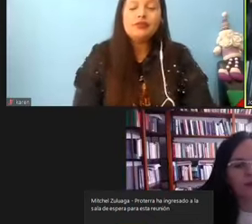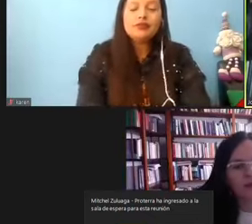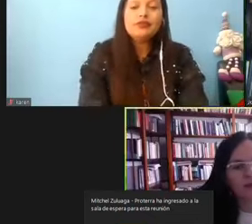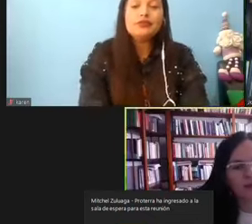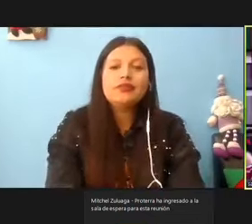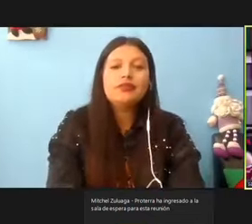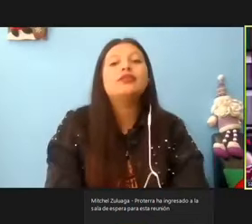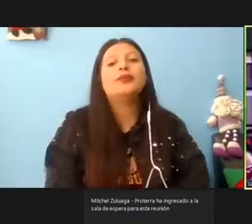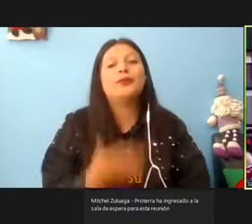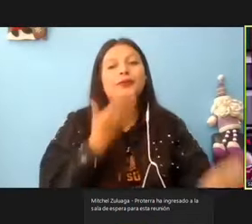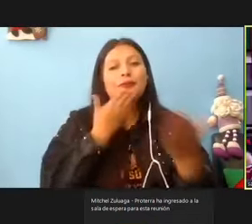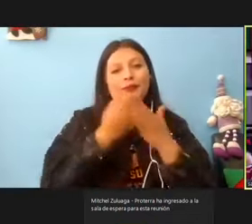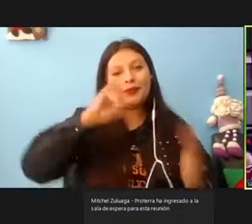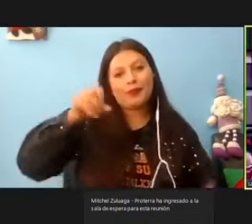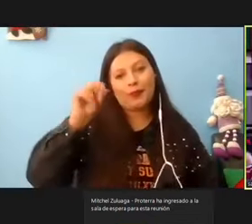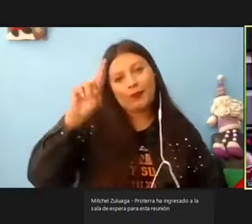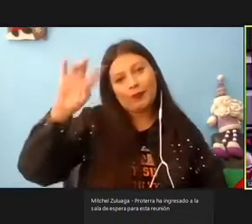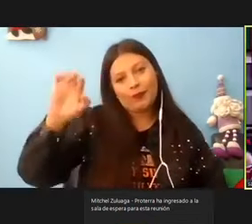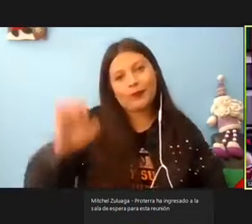Gracias, Jorge.